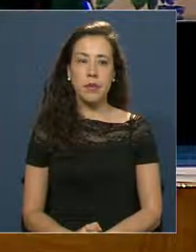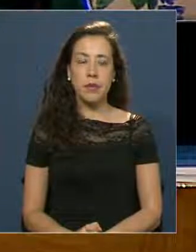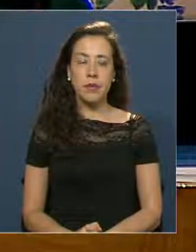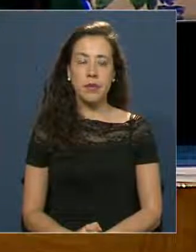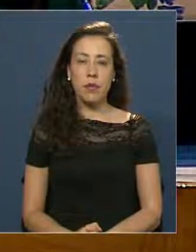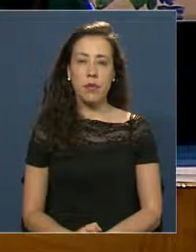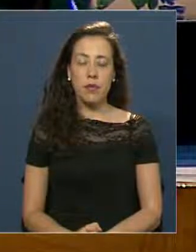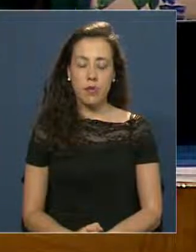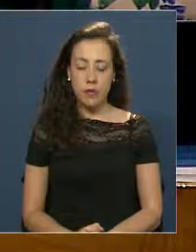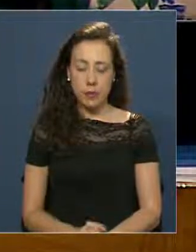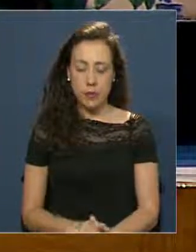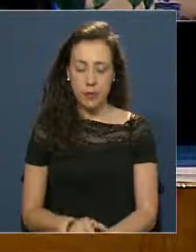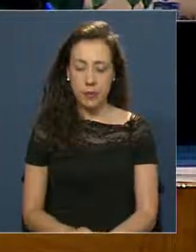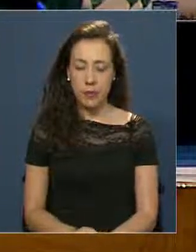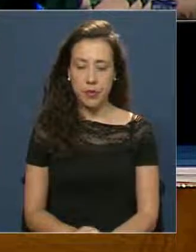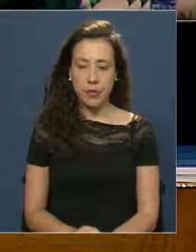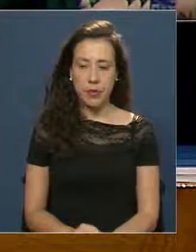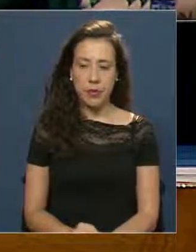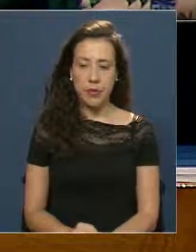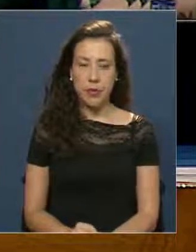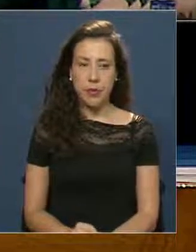En votación.